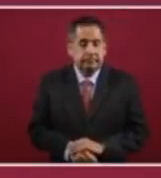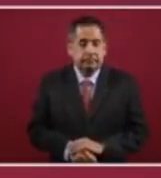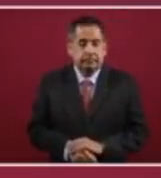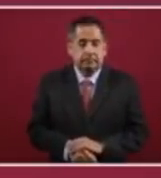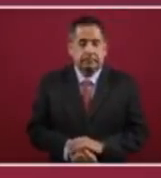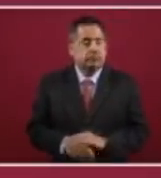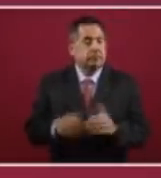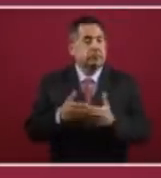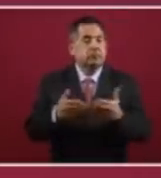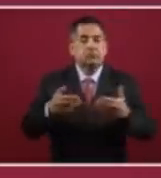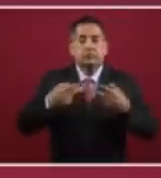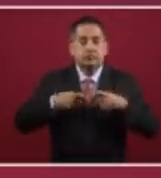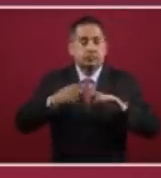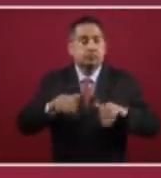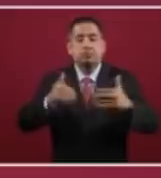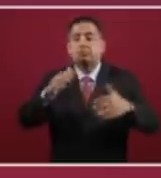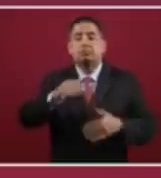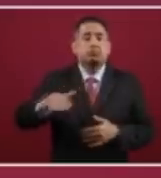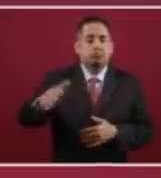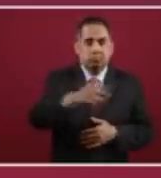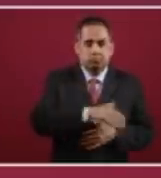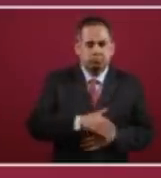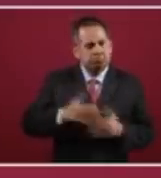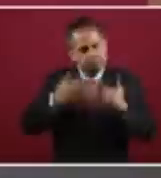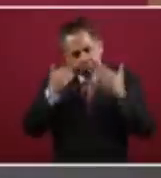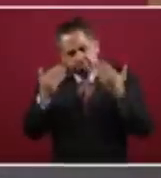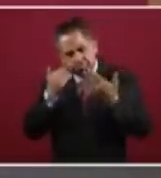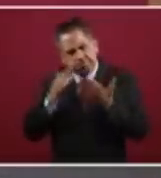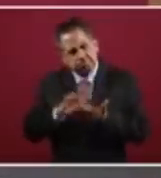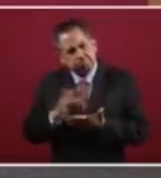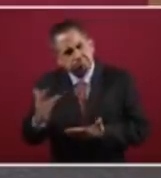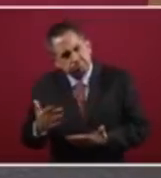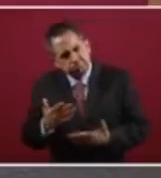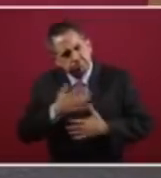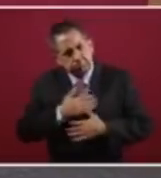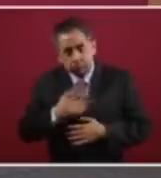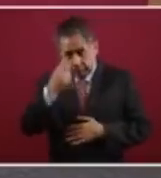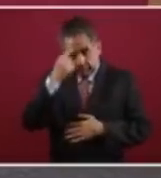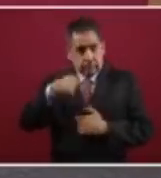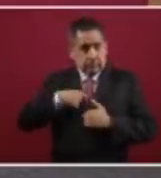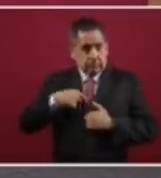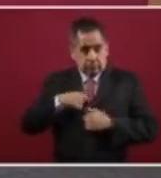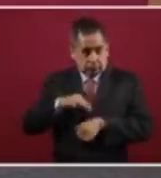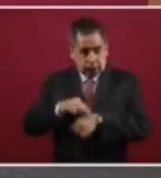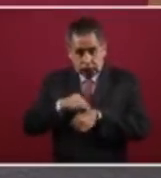es muy agradecido. En mi caso,